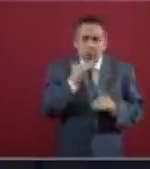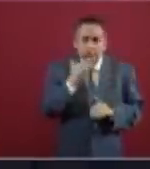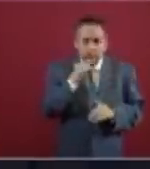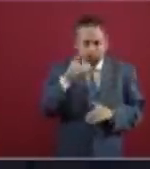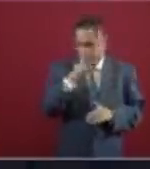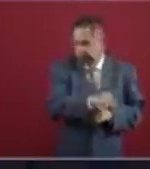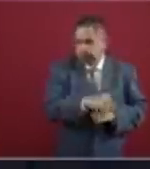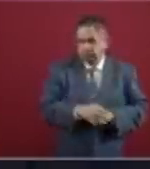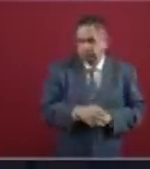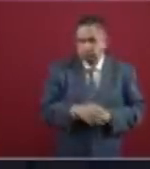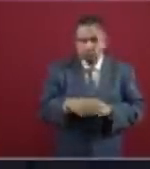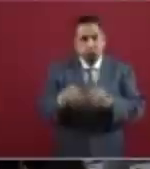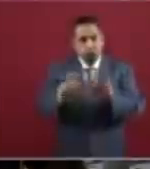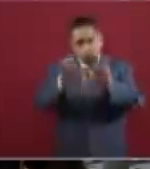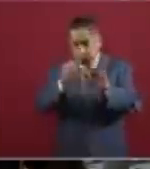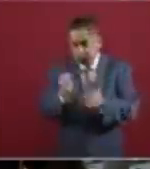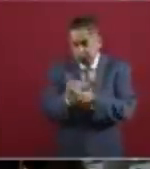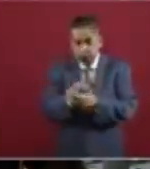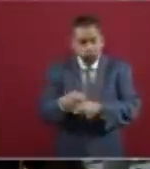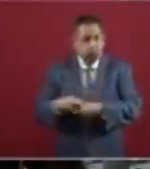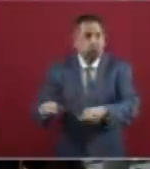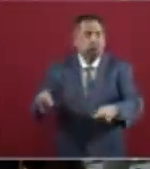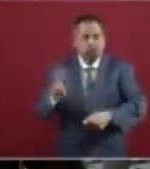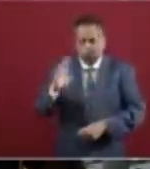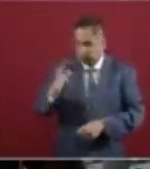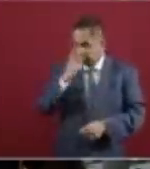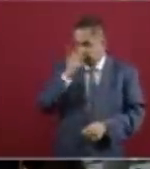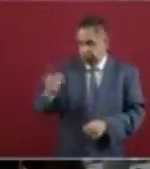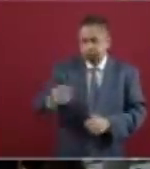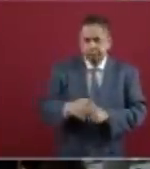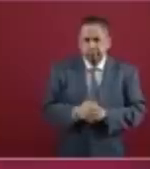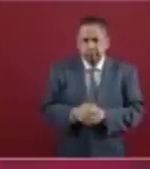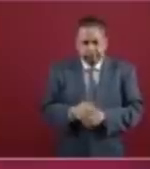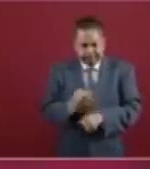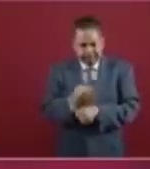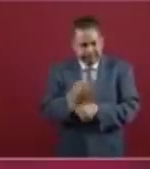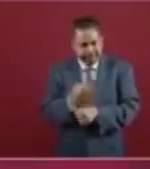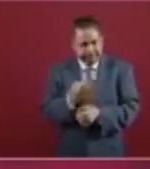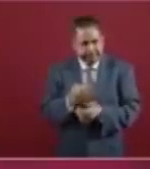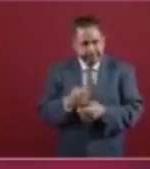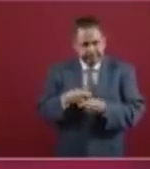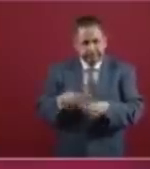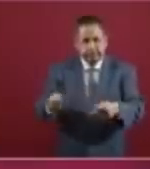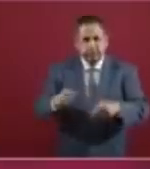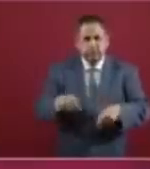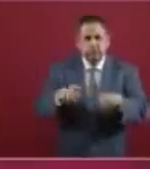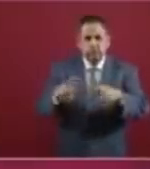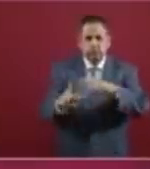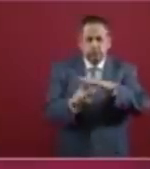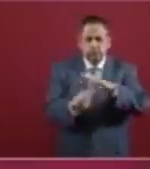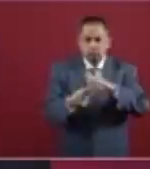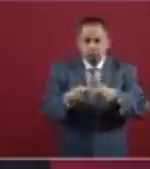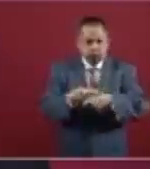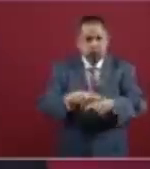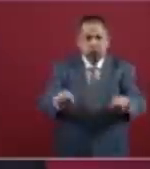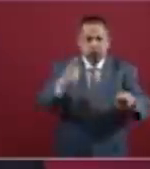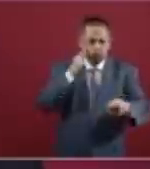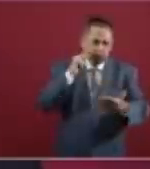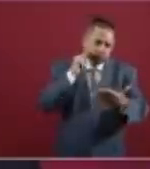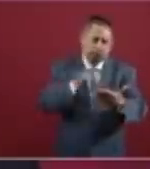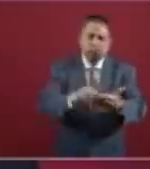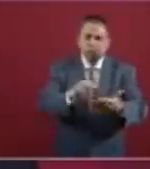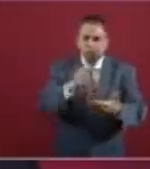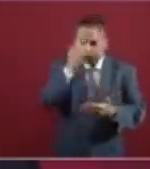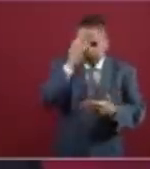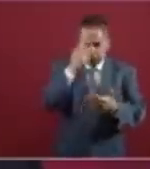Esto está por escrito. Hoy, ahora mismo, les voy a entregar el documento